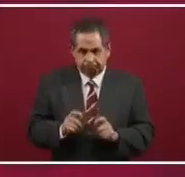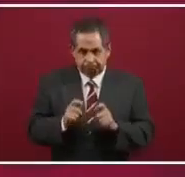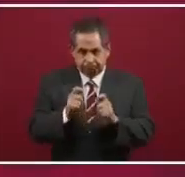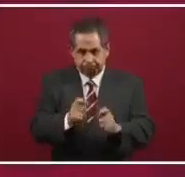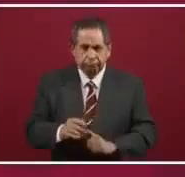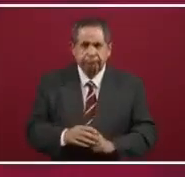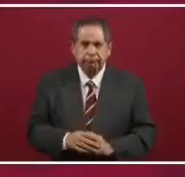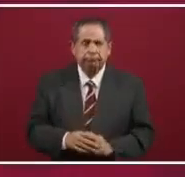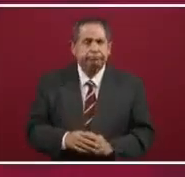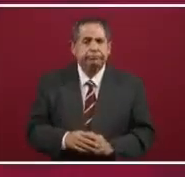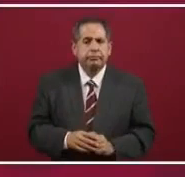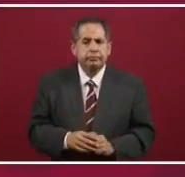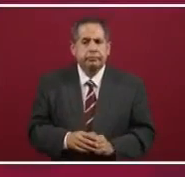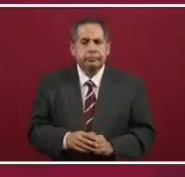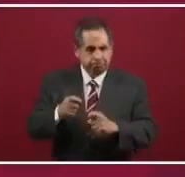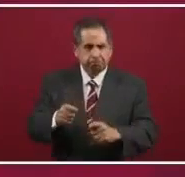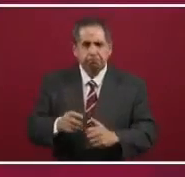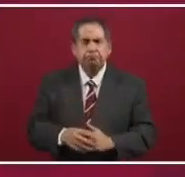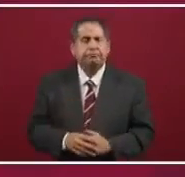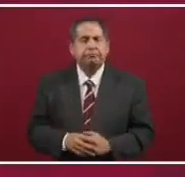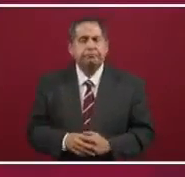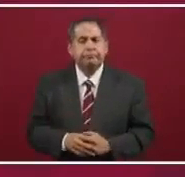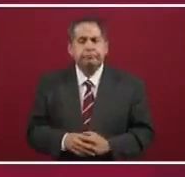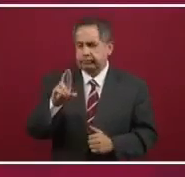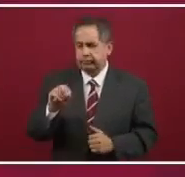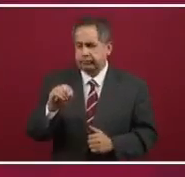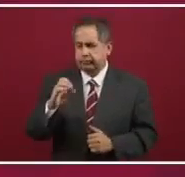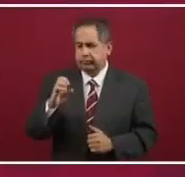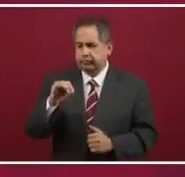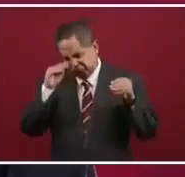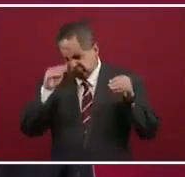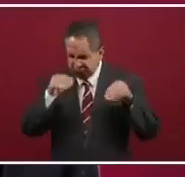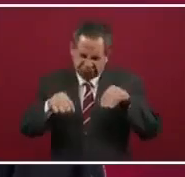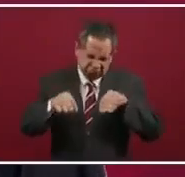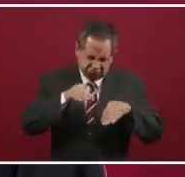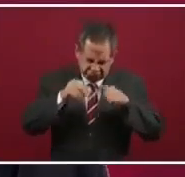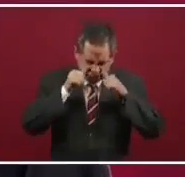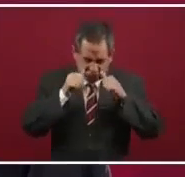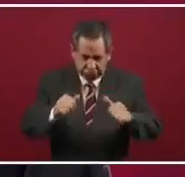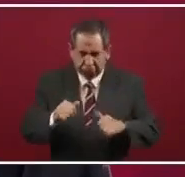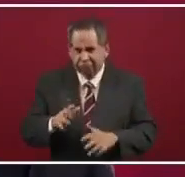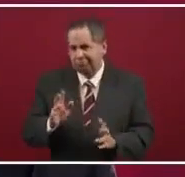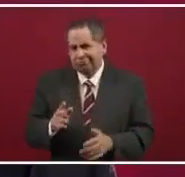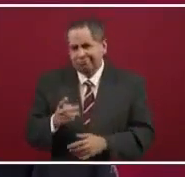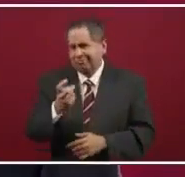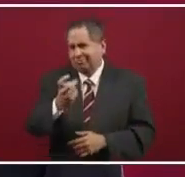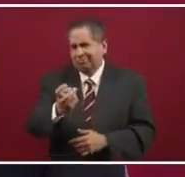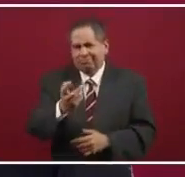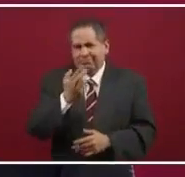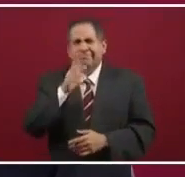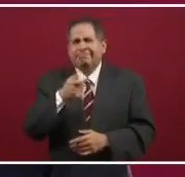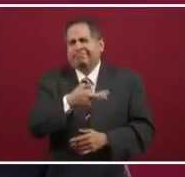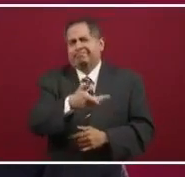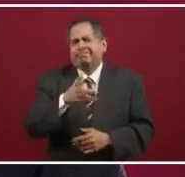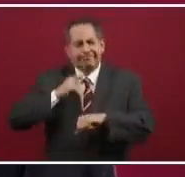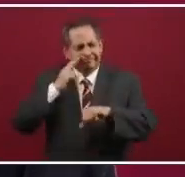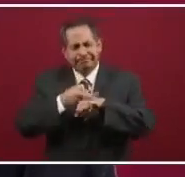entregado por entero Alejandro Encinas a este asunto. Ese yo diría que es el